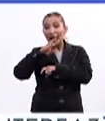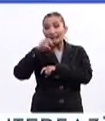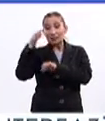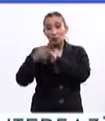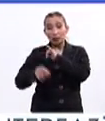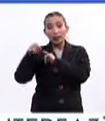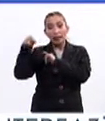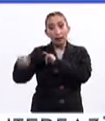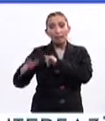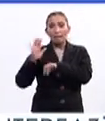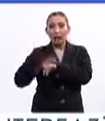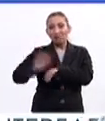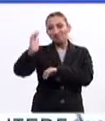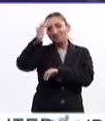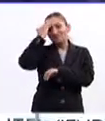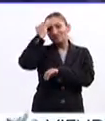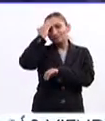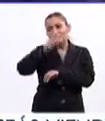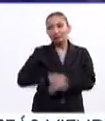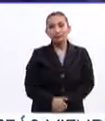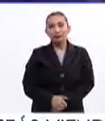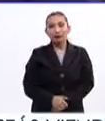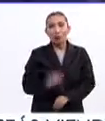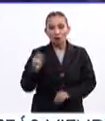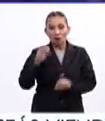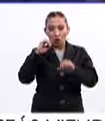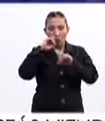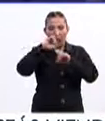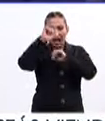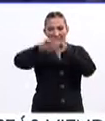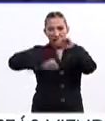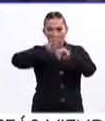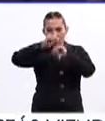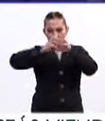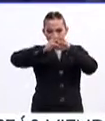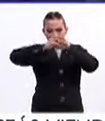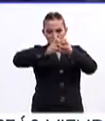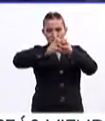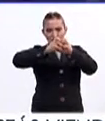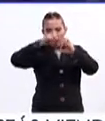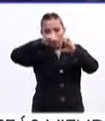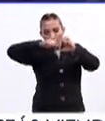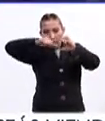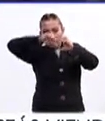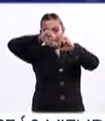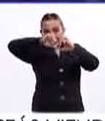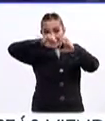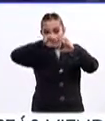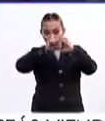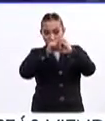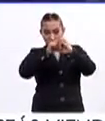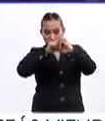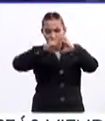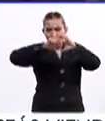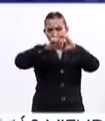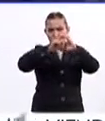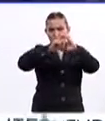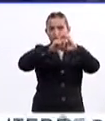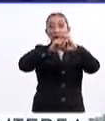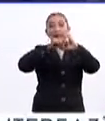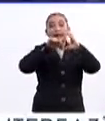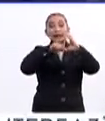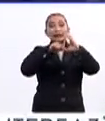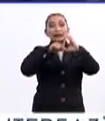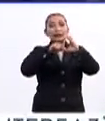Estas últimas son las más conocidas. Cuando los átomos son muy grandes, los núcleos son muy grandes también,